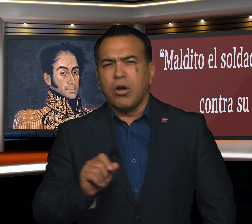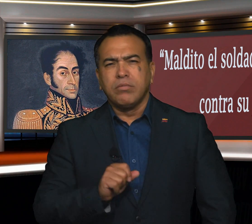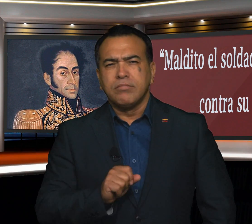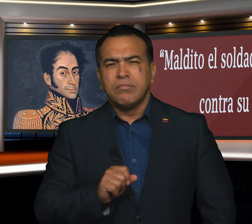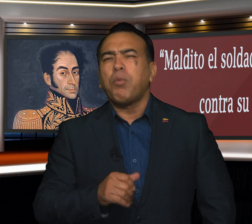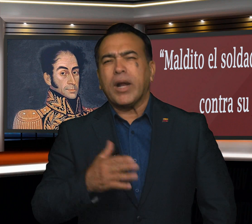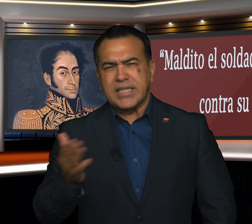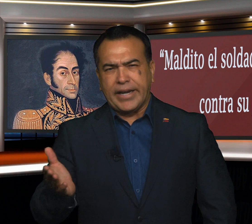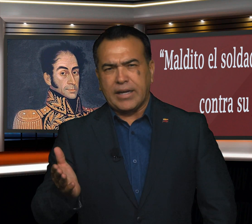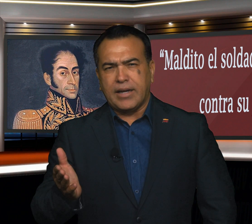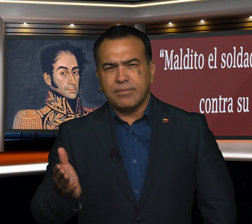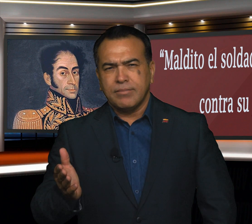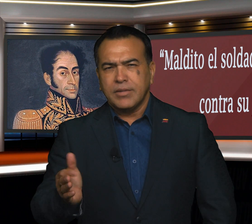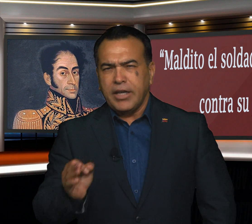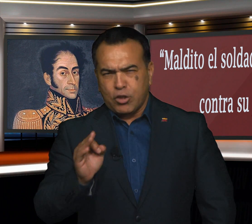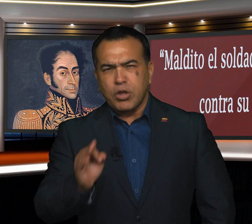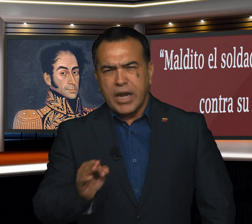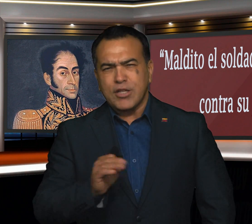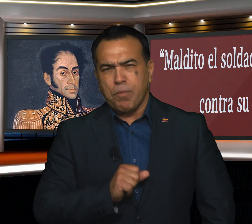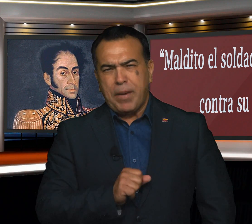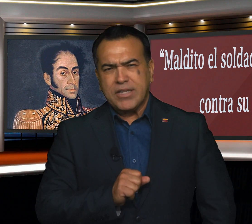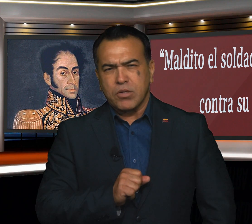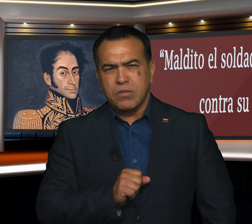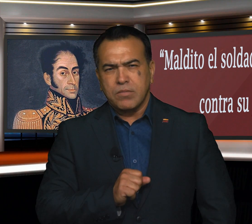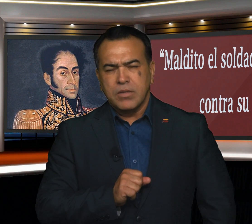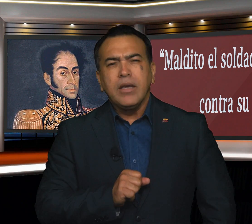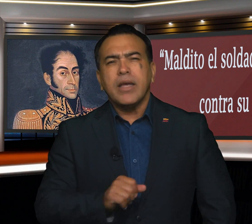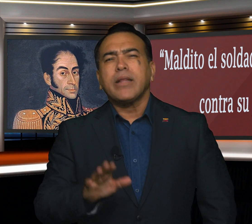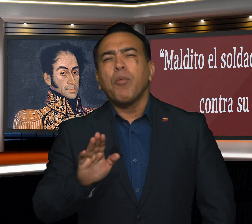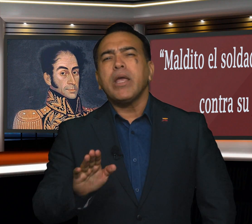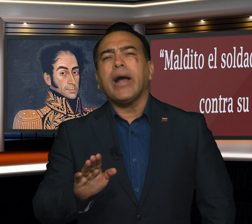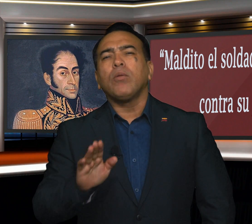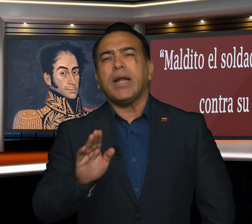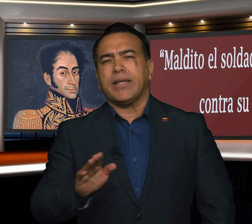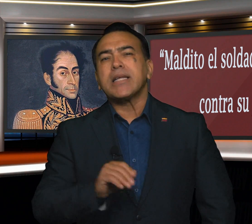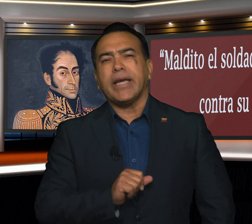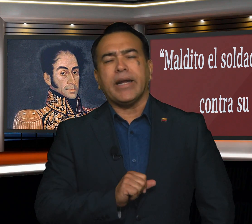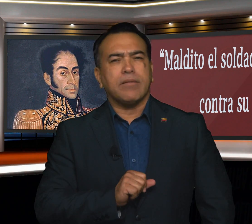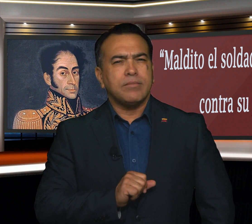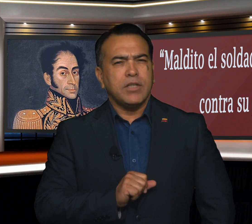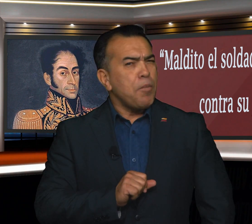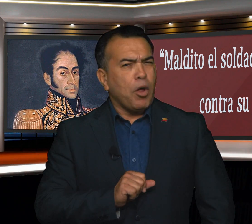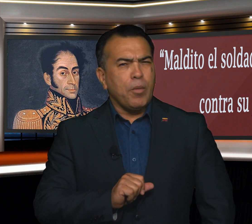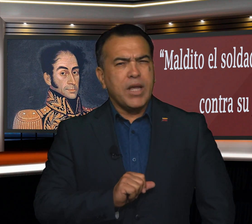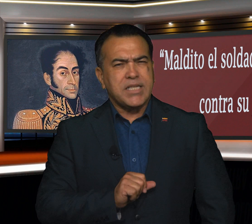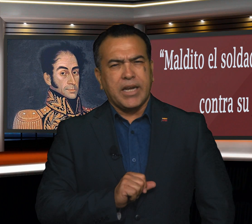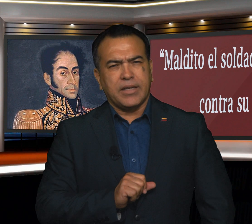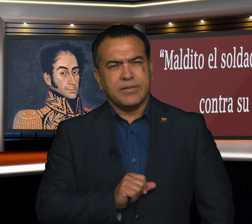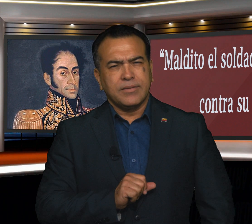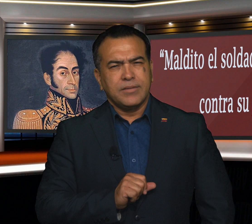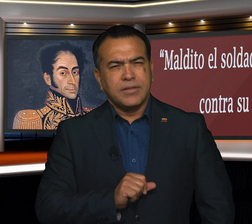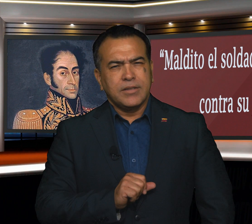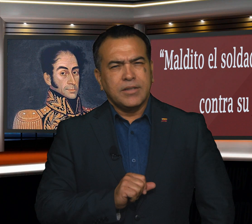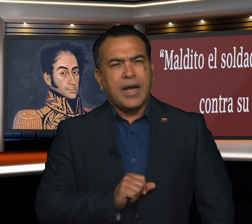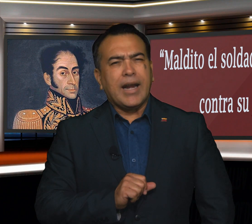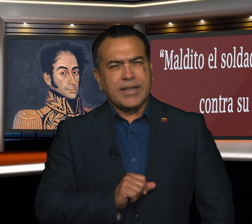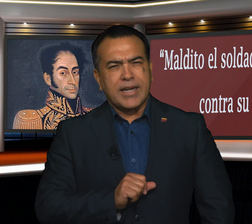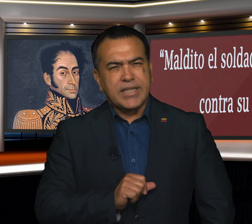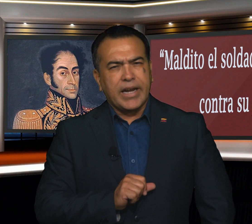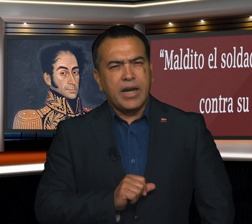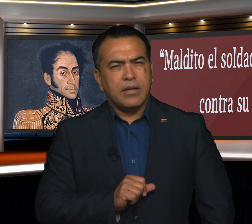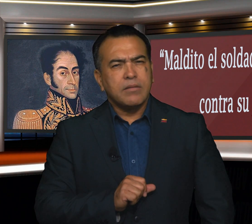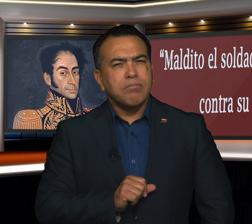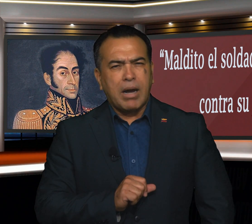una acción por hacerlo. Esto tiene su peso y estamos llegando a la tercera. Y podemos decir, a